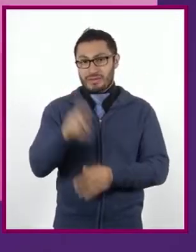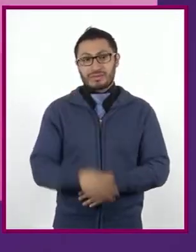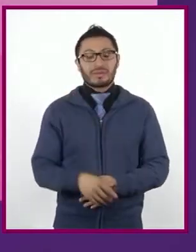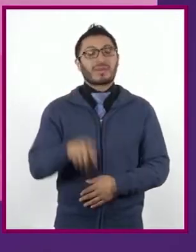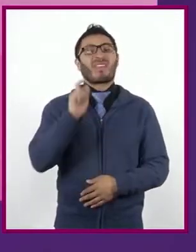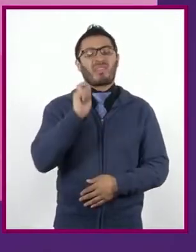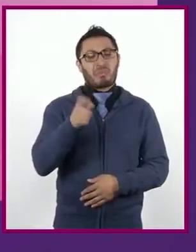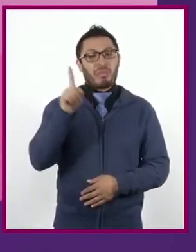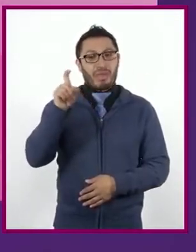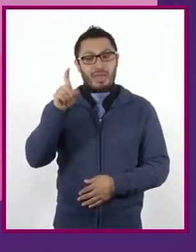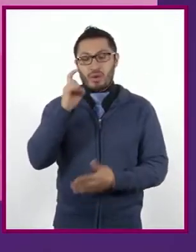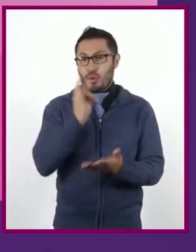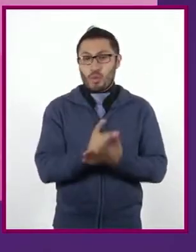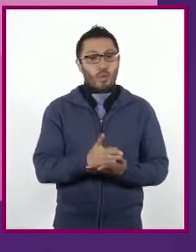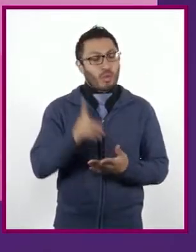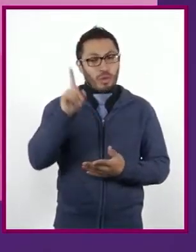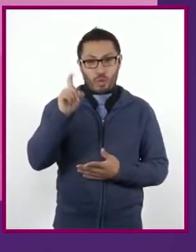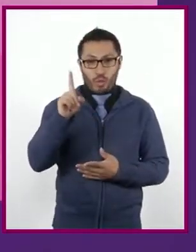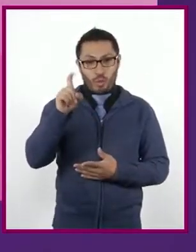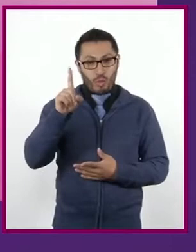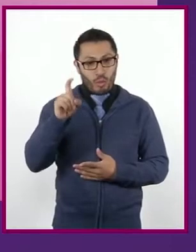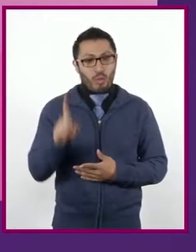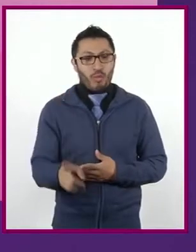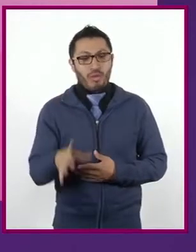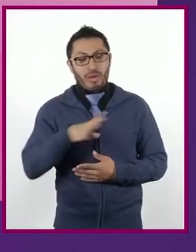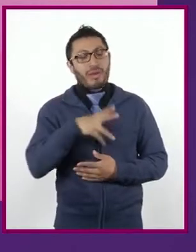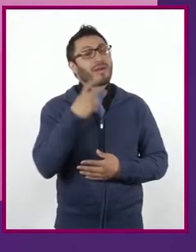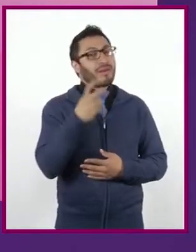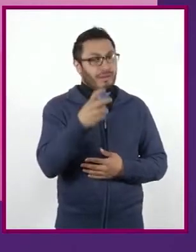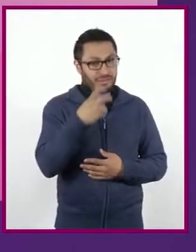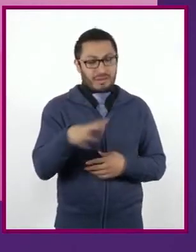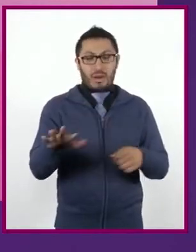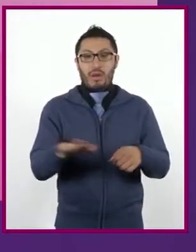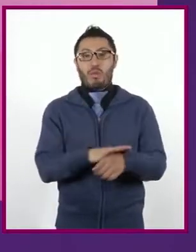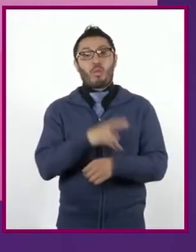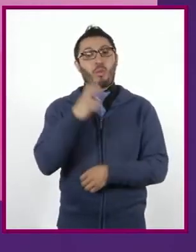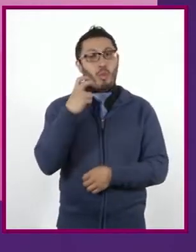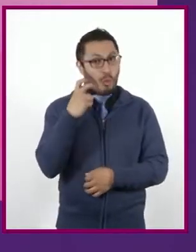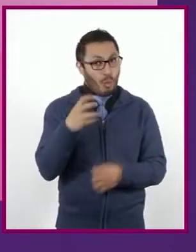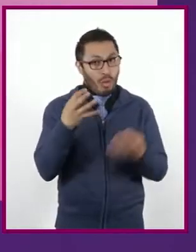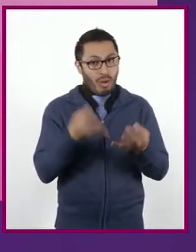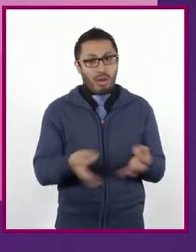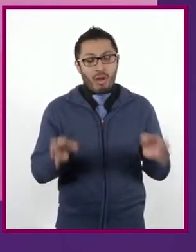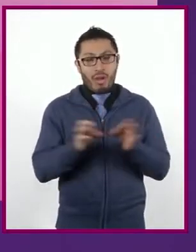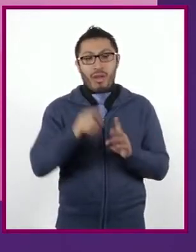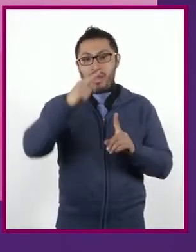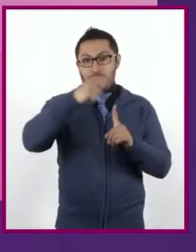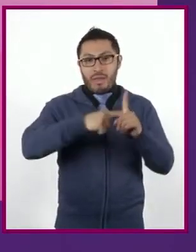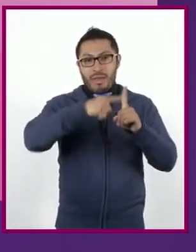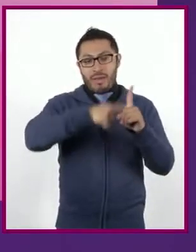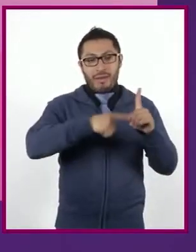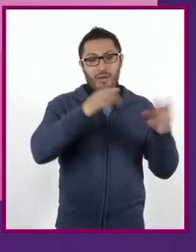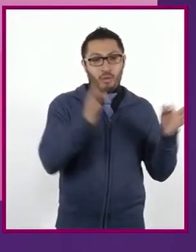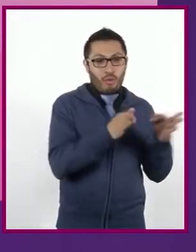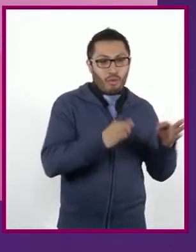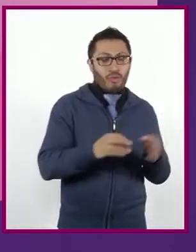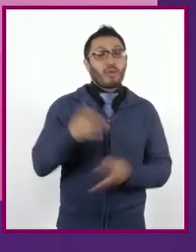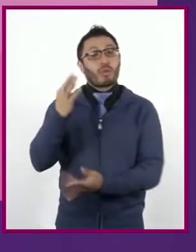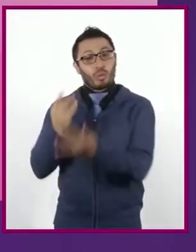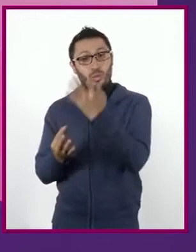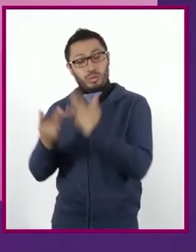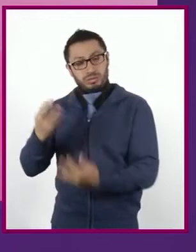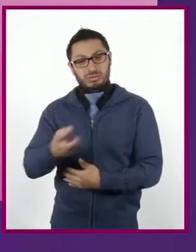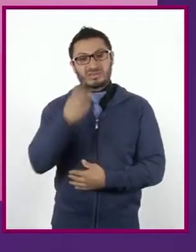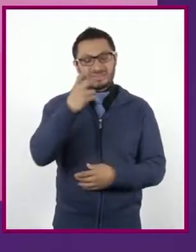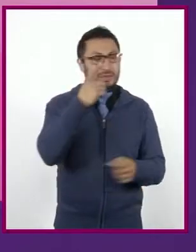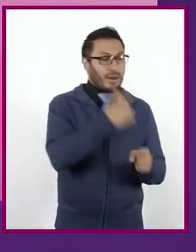agua es el único líquido que tiene esos parámetros. Por eso, la temperatura de fusión y de ebullición